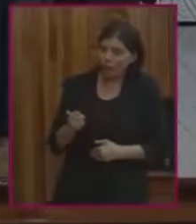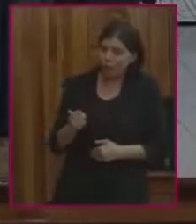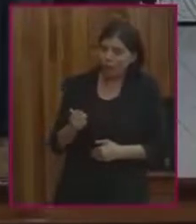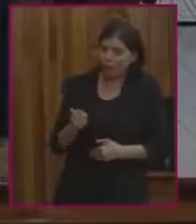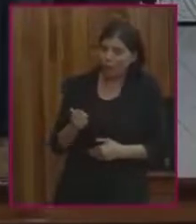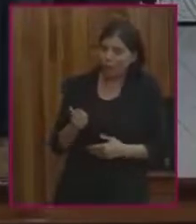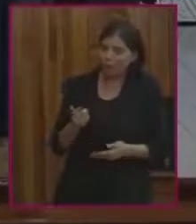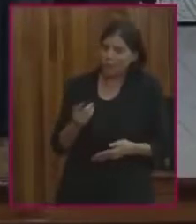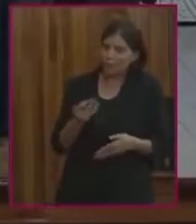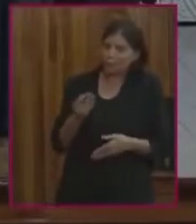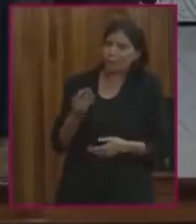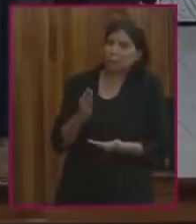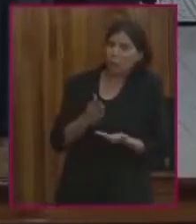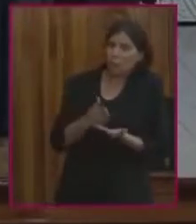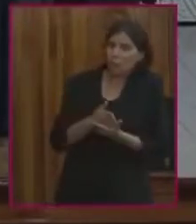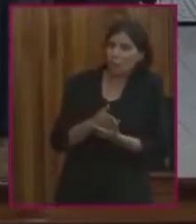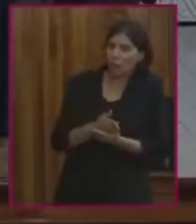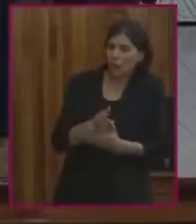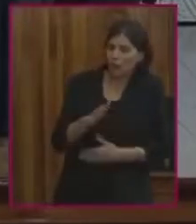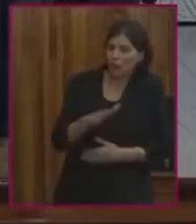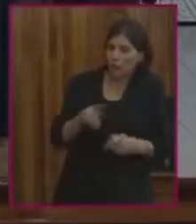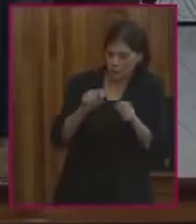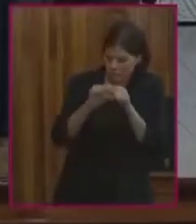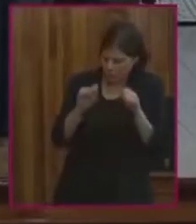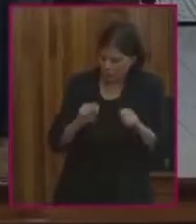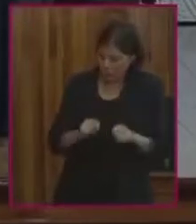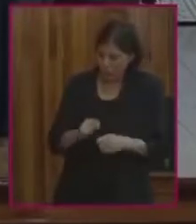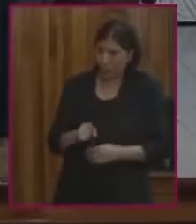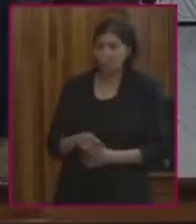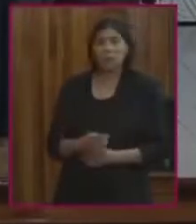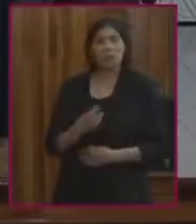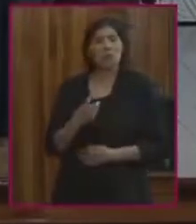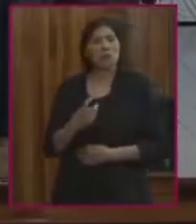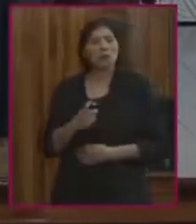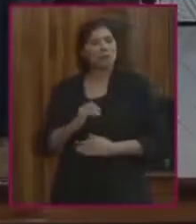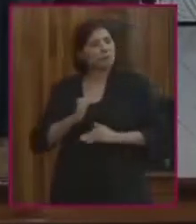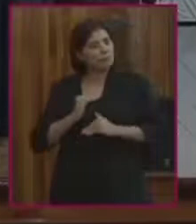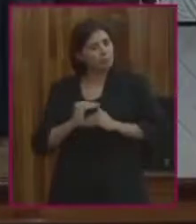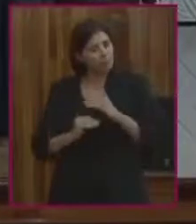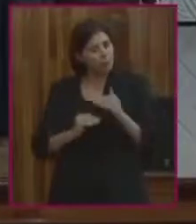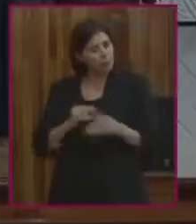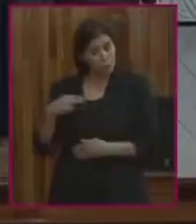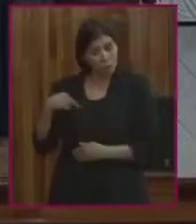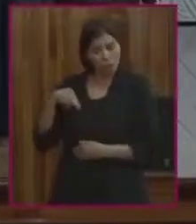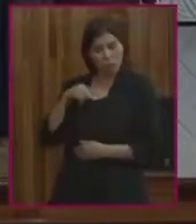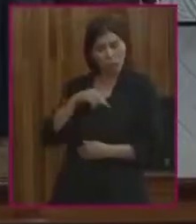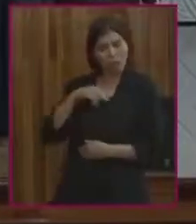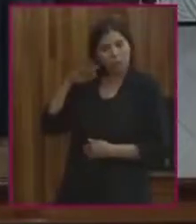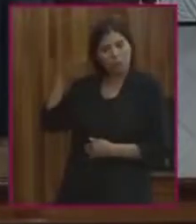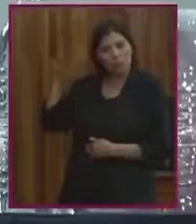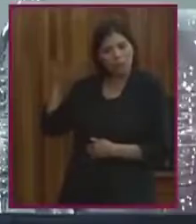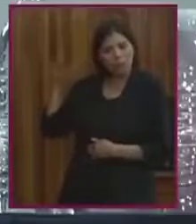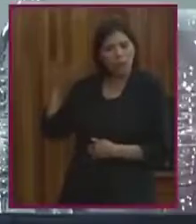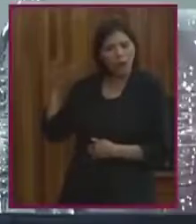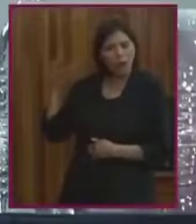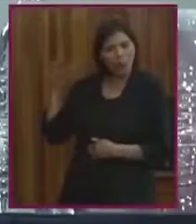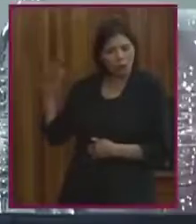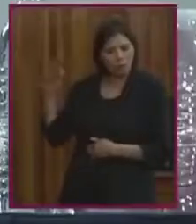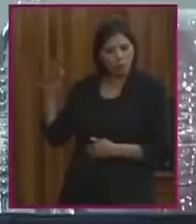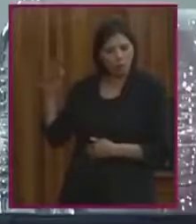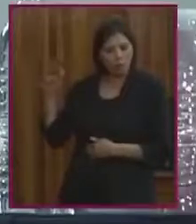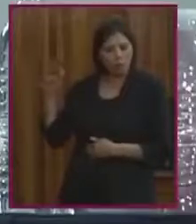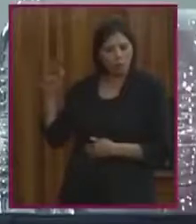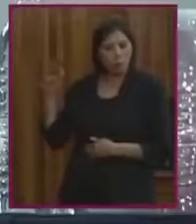sistema y en ese proceso, pues sí, los adultos tenemos que tener en este periodo de